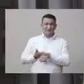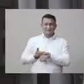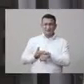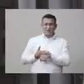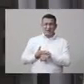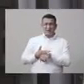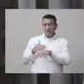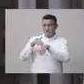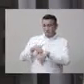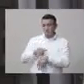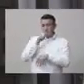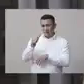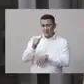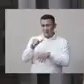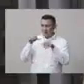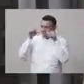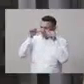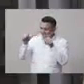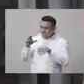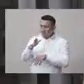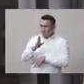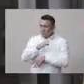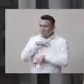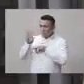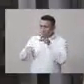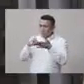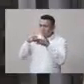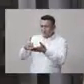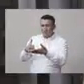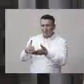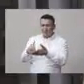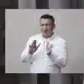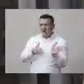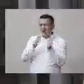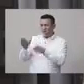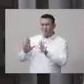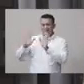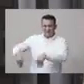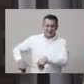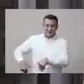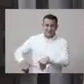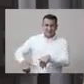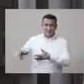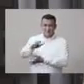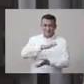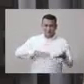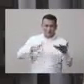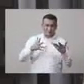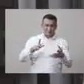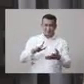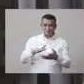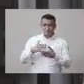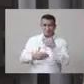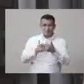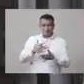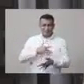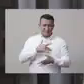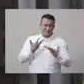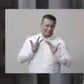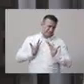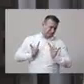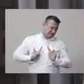tristeza, de desolación, como la que hemos observado en otros lugares donde, por falta de capacidad